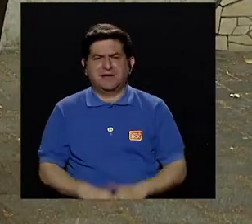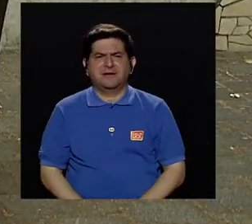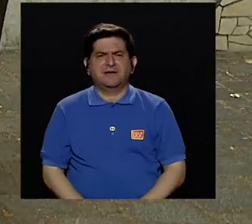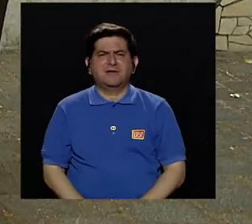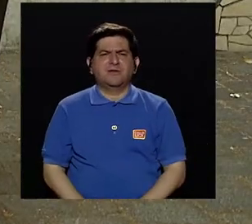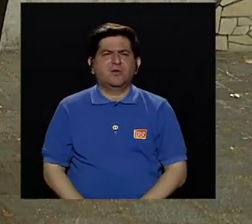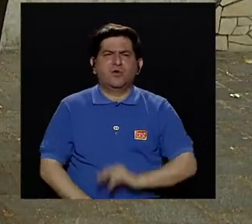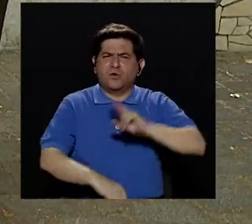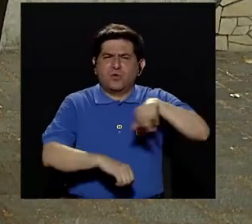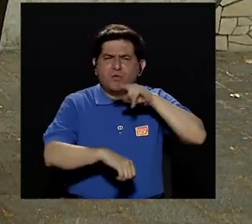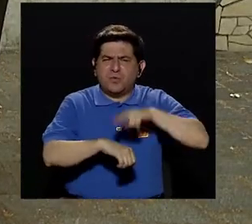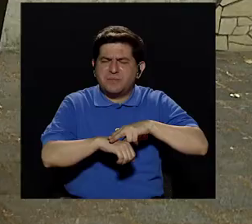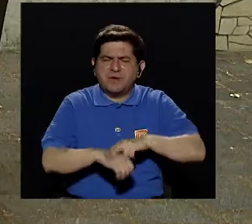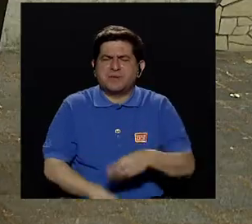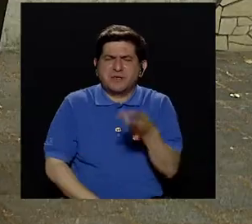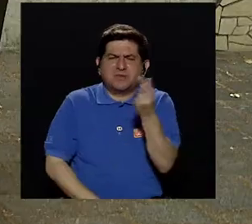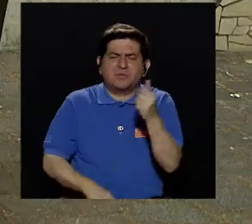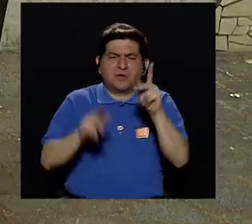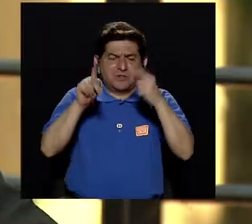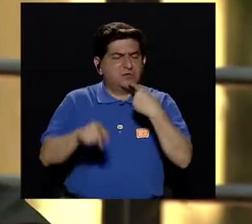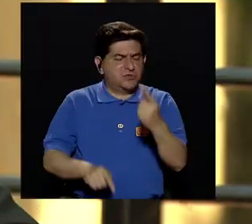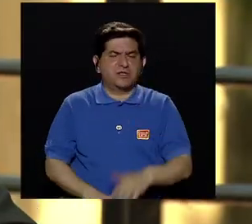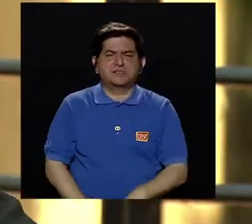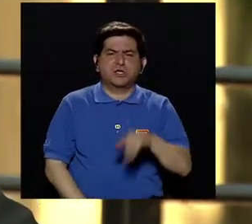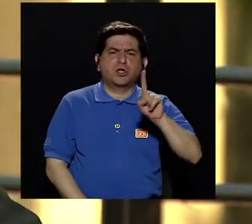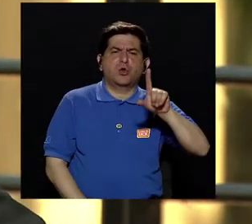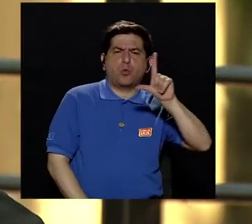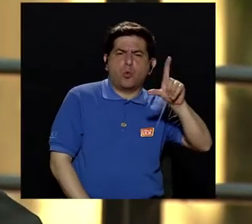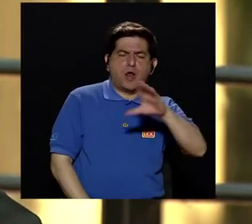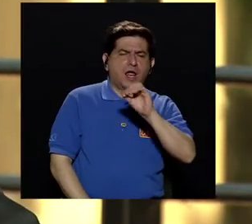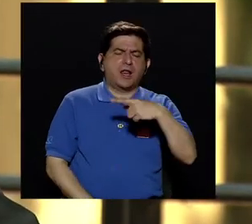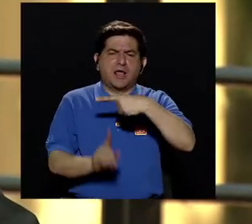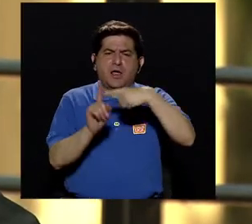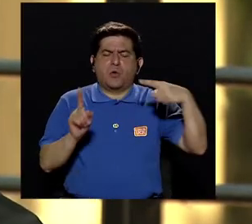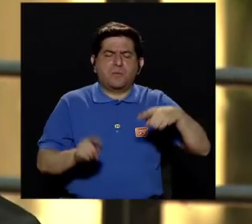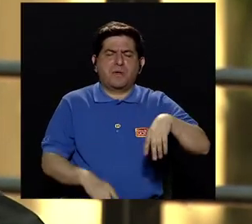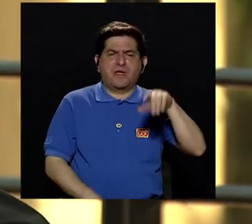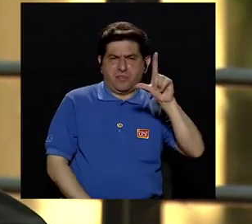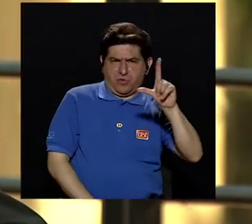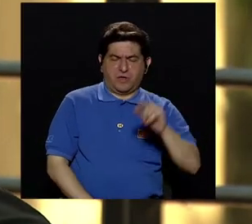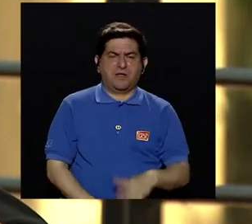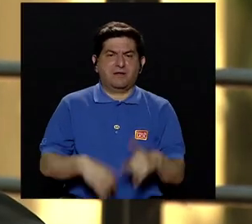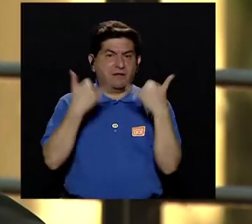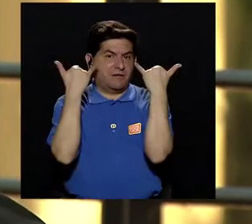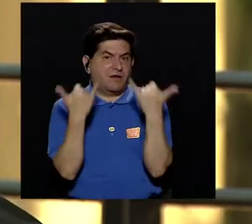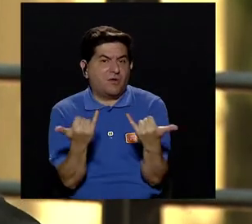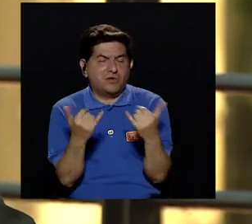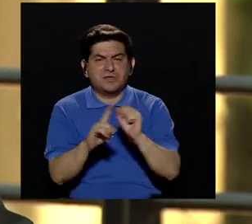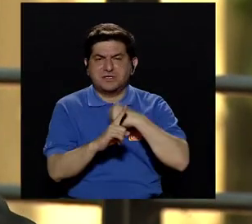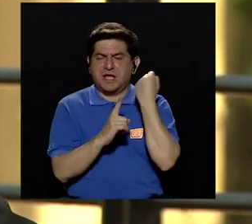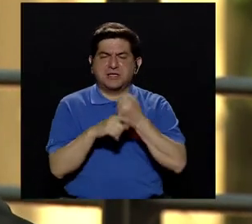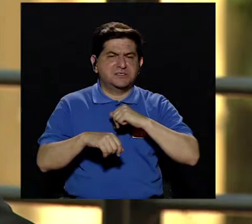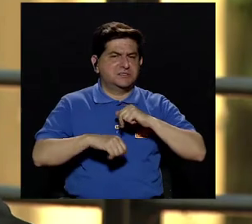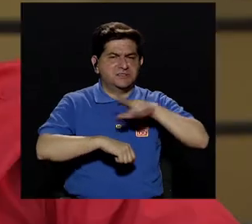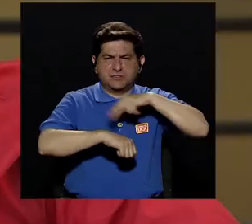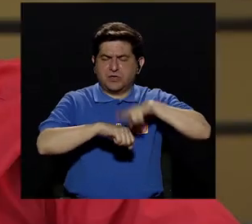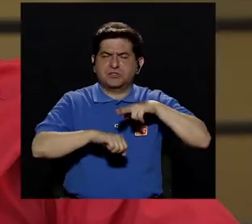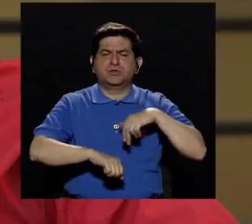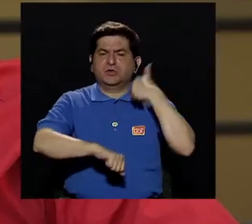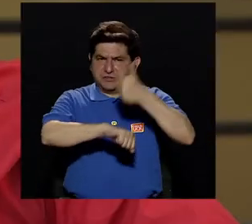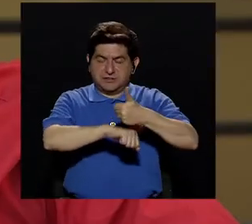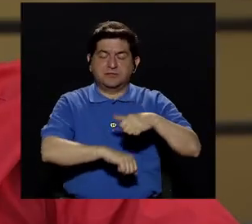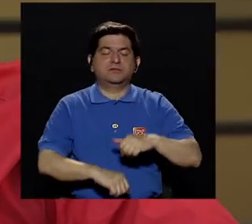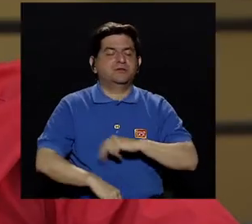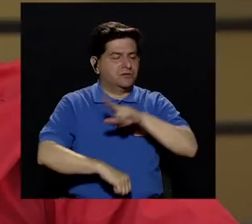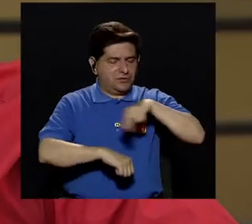existe un rango, un promedio, la persona puede decir, yo quiero ganar 1 litro, yo quiero ganar medio litro. ¿O ya eso es una condición estándar? Es una